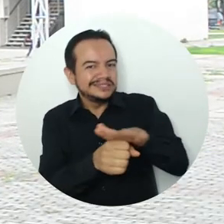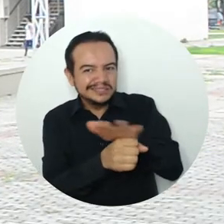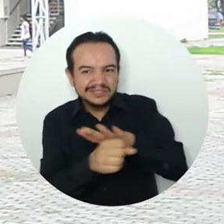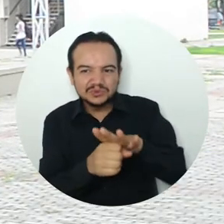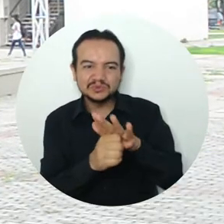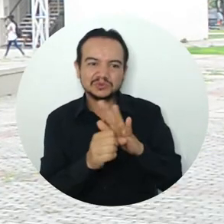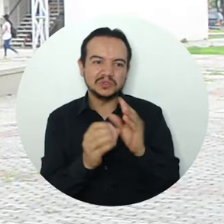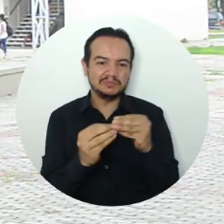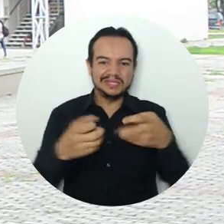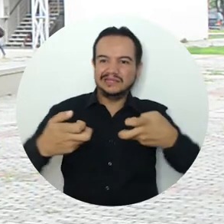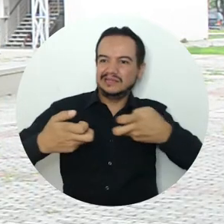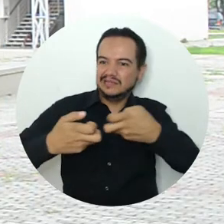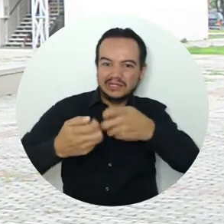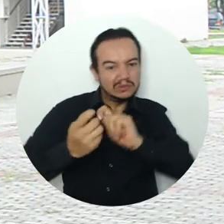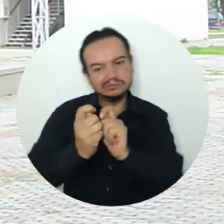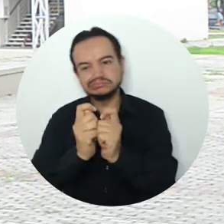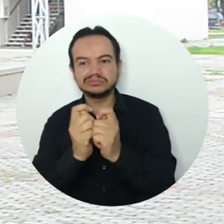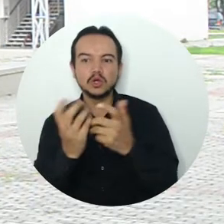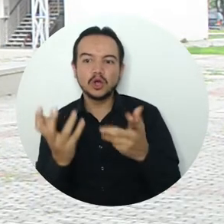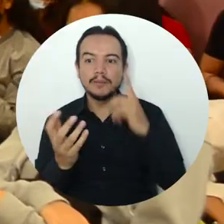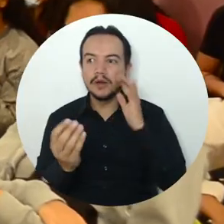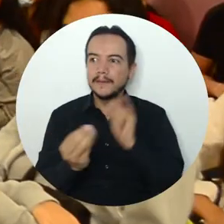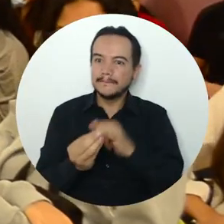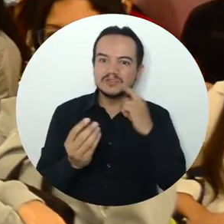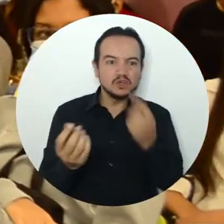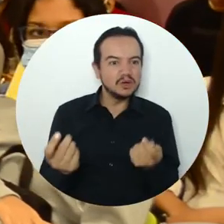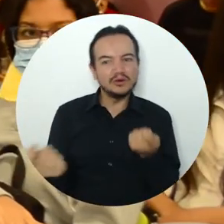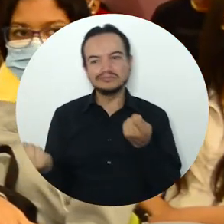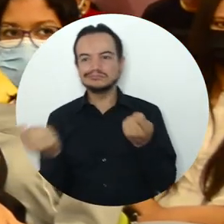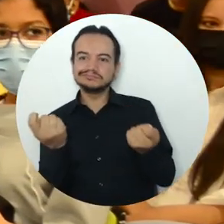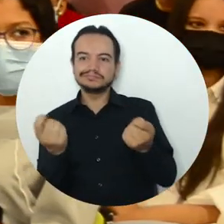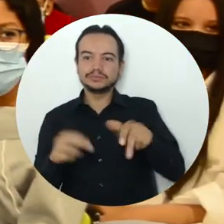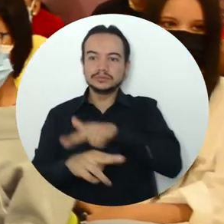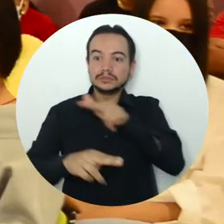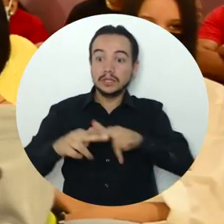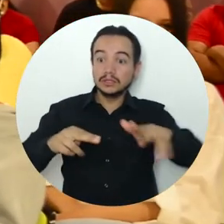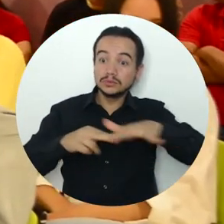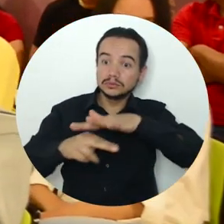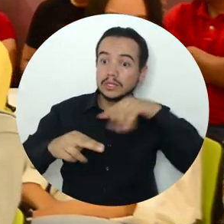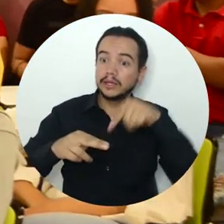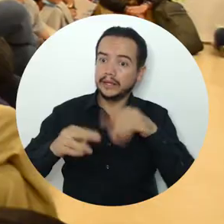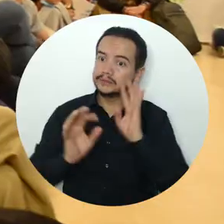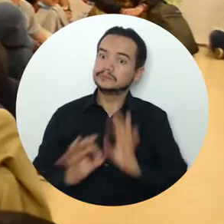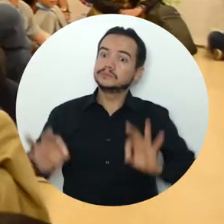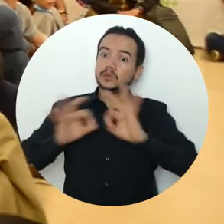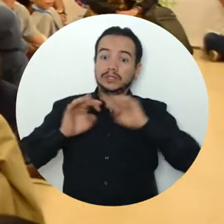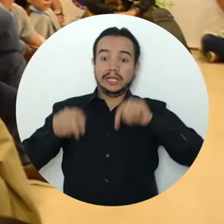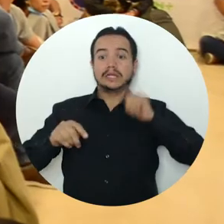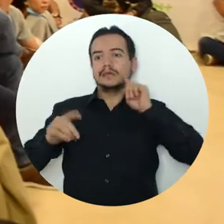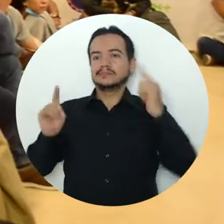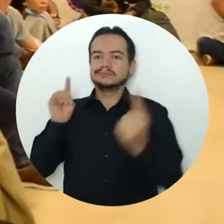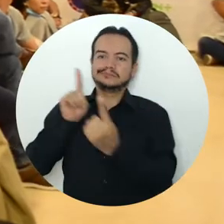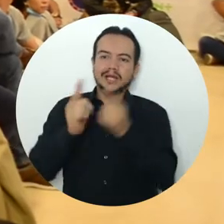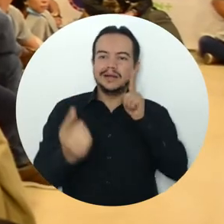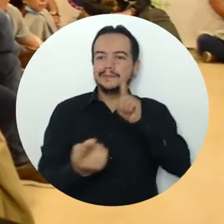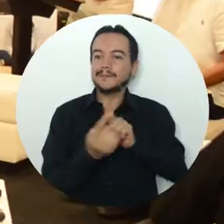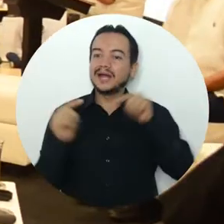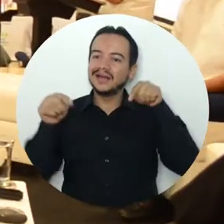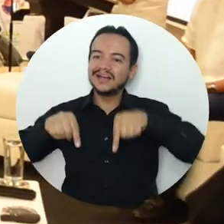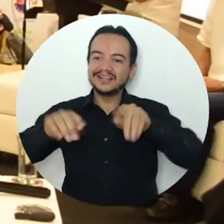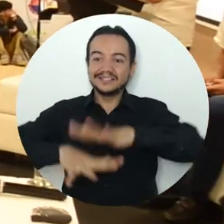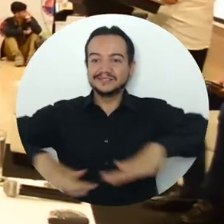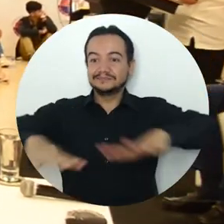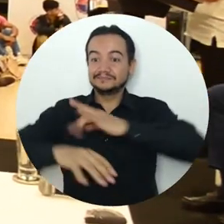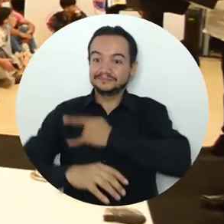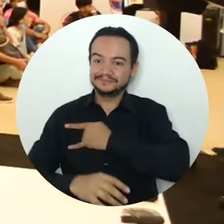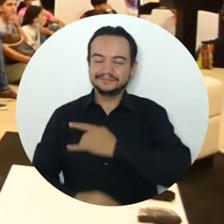lo que pasa con el tema energético y el tema sostenible. Parece súper importante que haya este tipo de encuentros acá en la alma mater de la Universidad Magdalena. Con